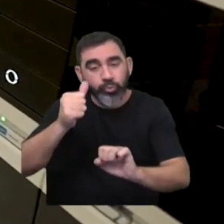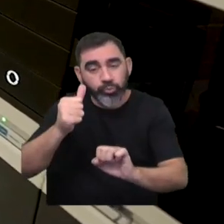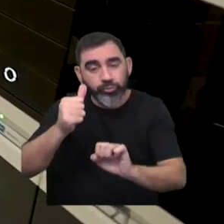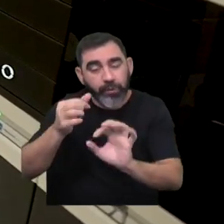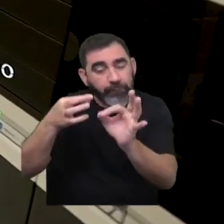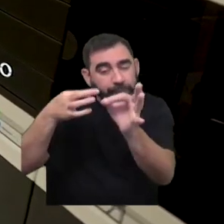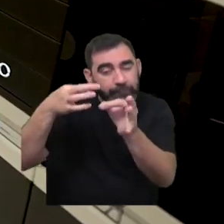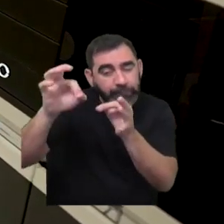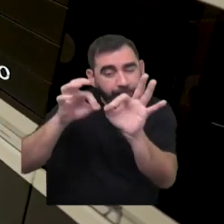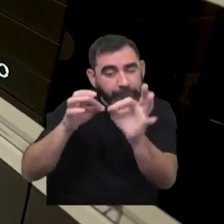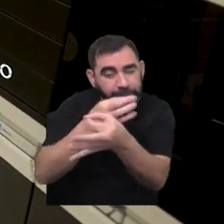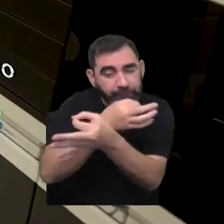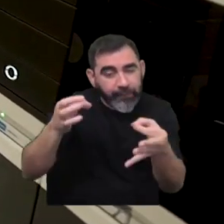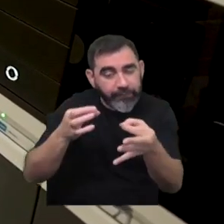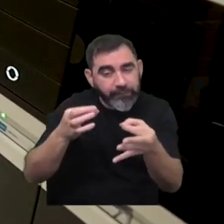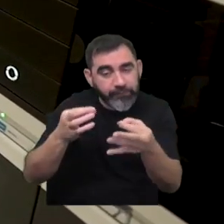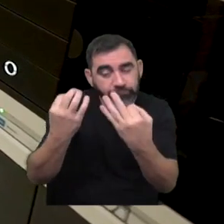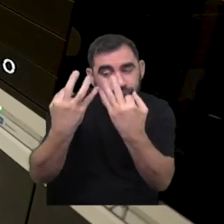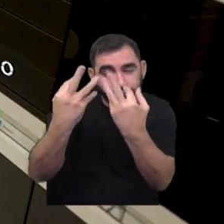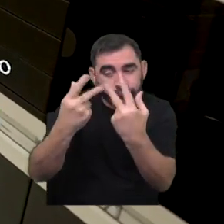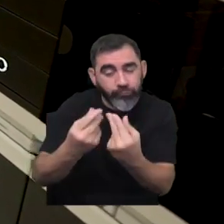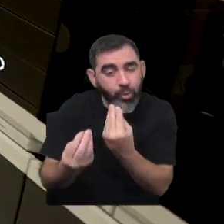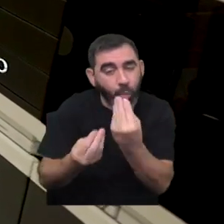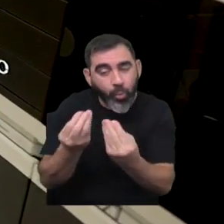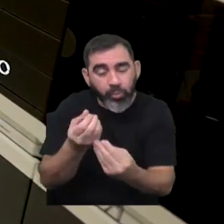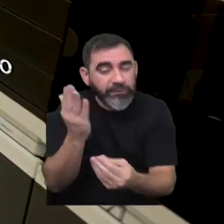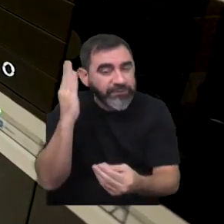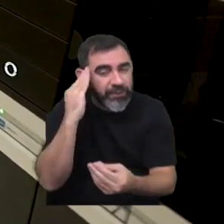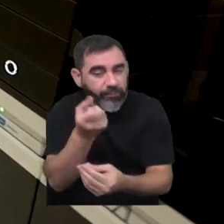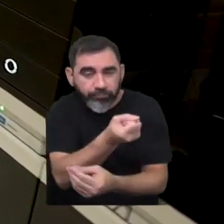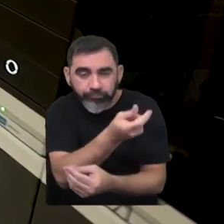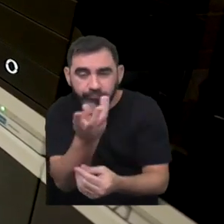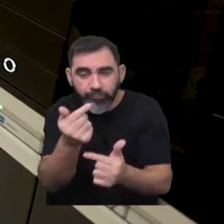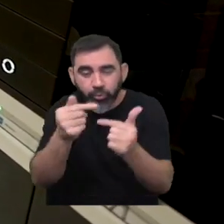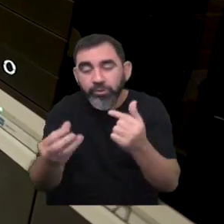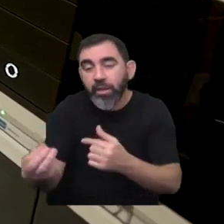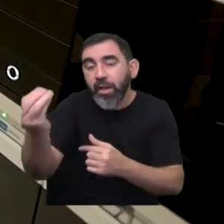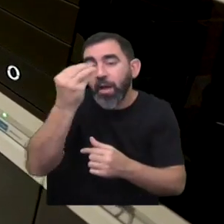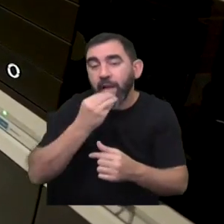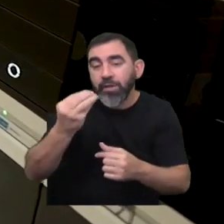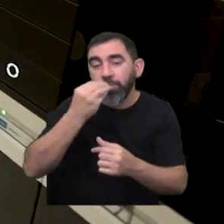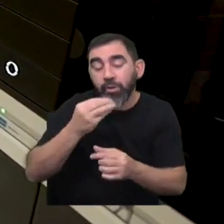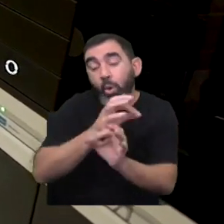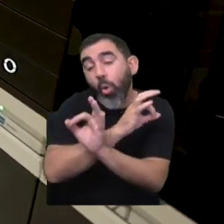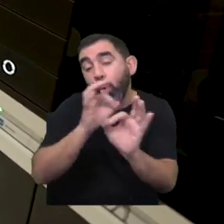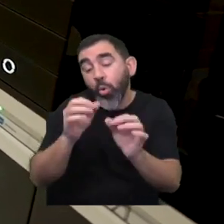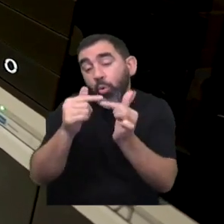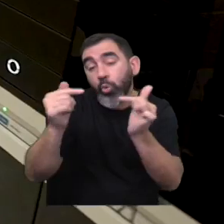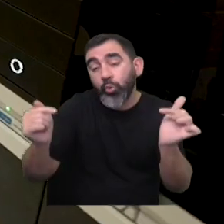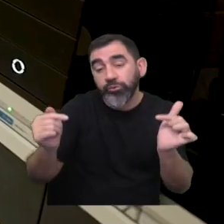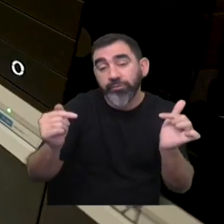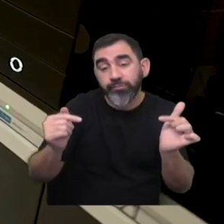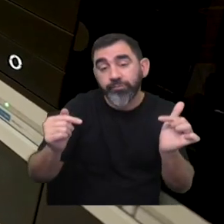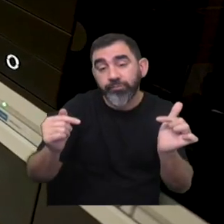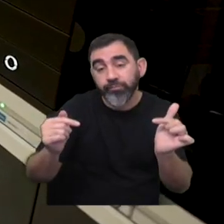detalle molecular la estructura y también cuantificar componentes de la alimentación o componentes que